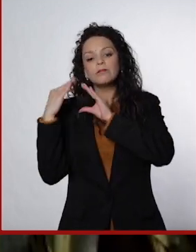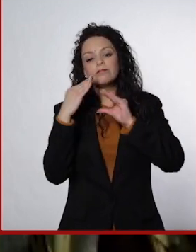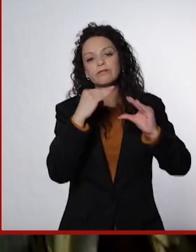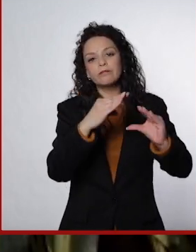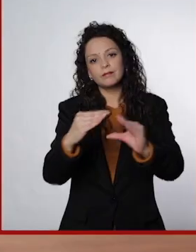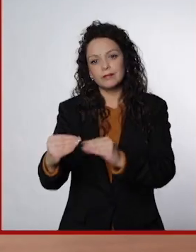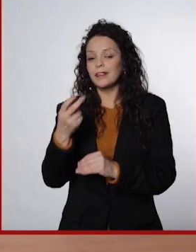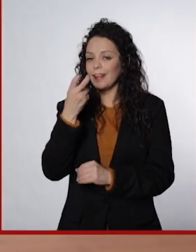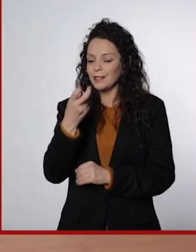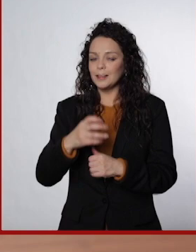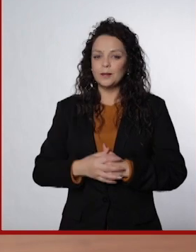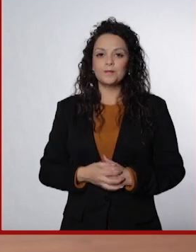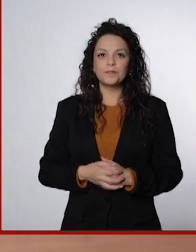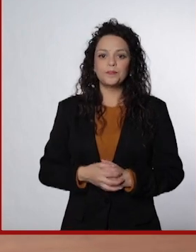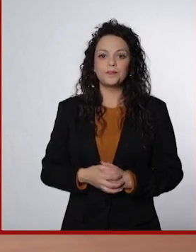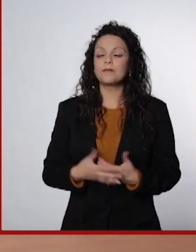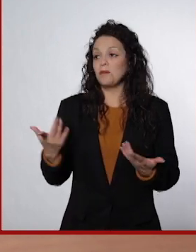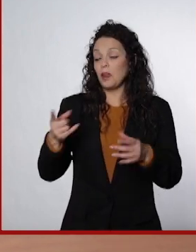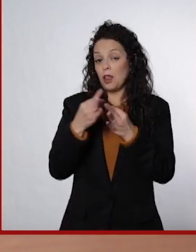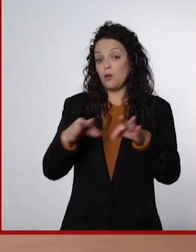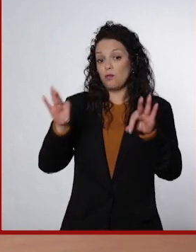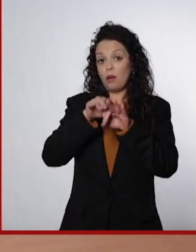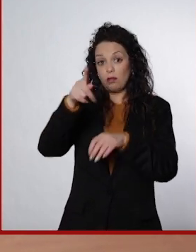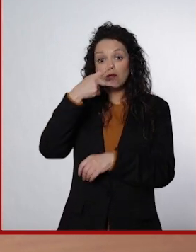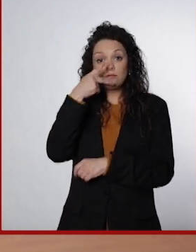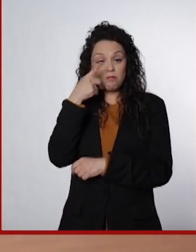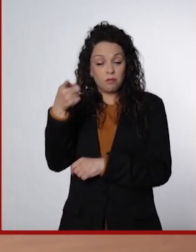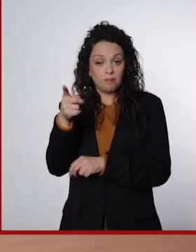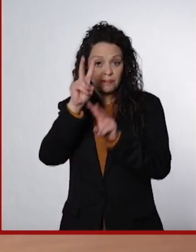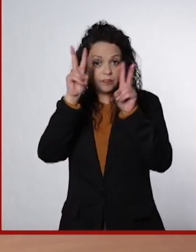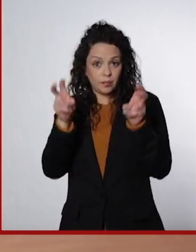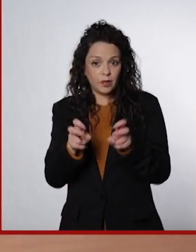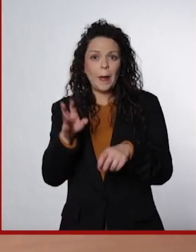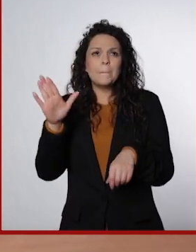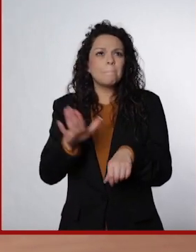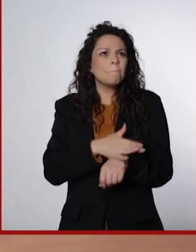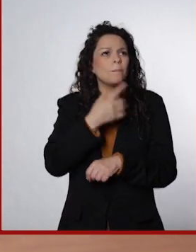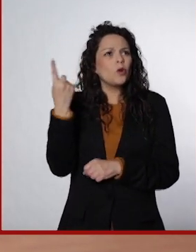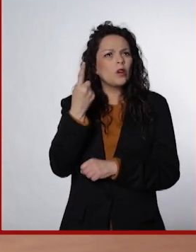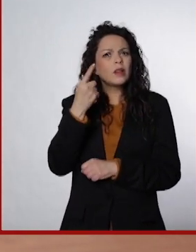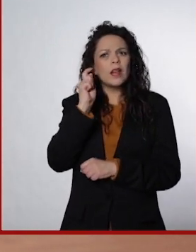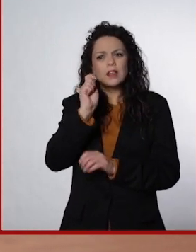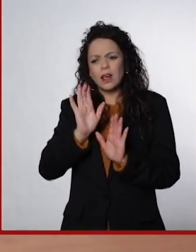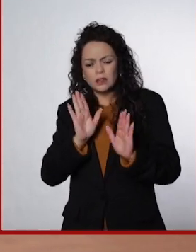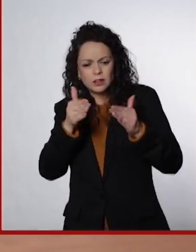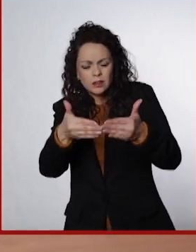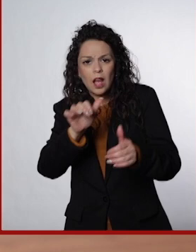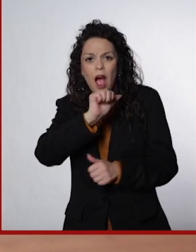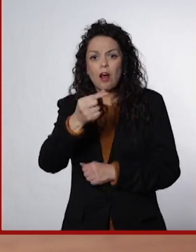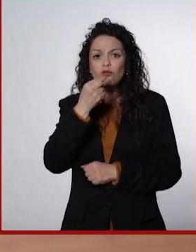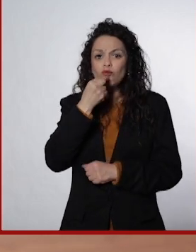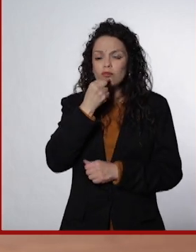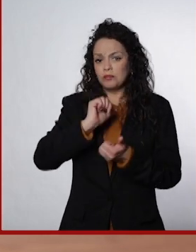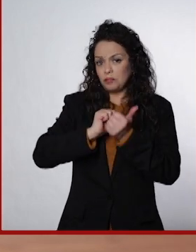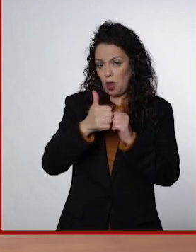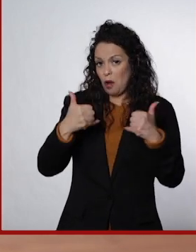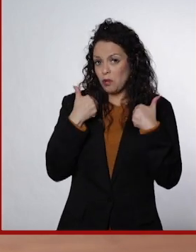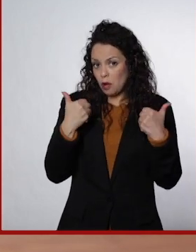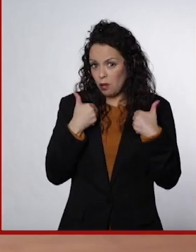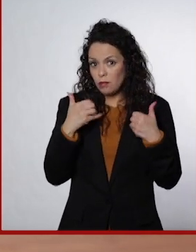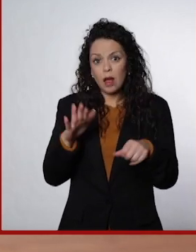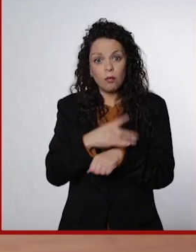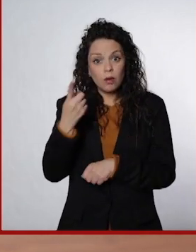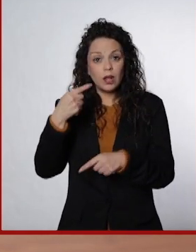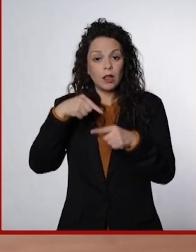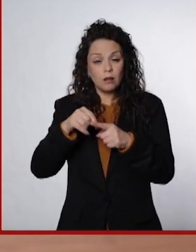hecho justo tocaste un punto. No sé por qué se puede denominar o se enfoca mucho en la adolescencia. ¿Será porque es cuando uno está